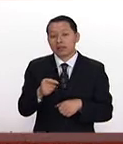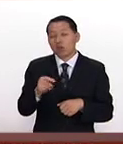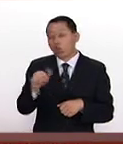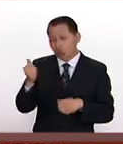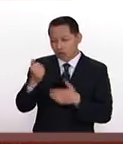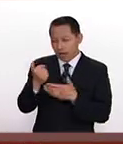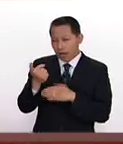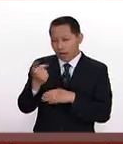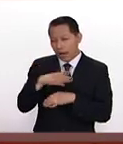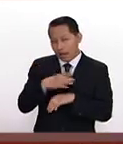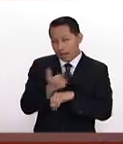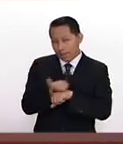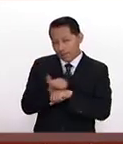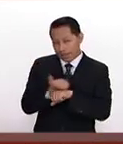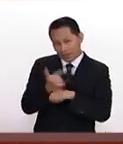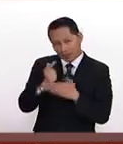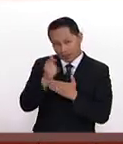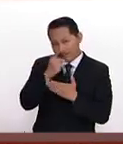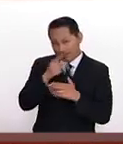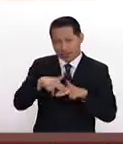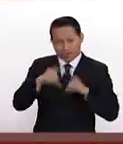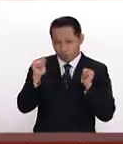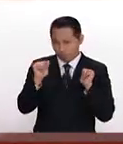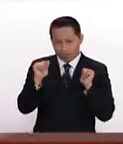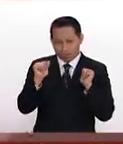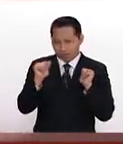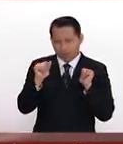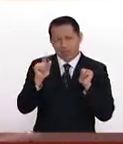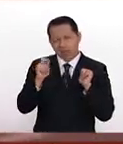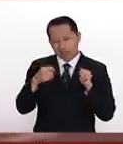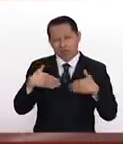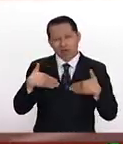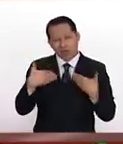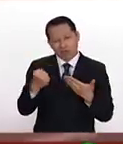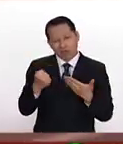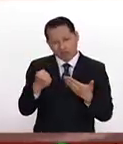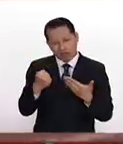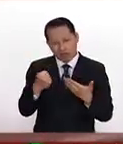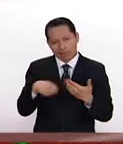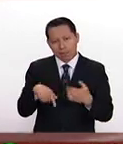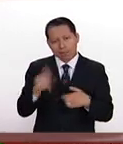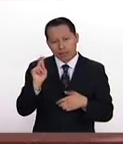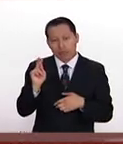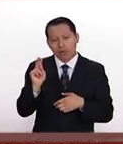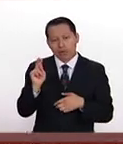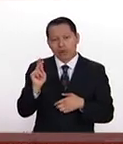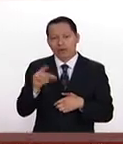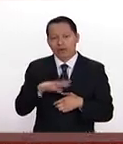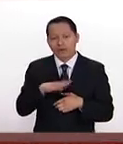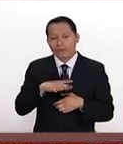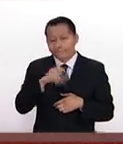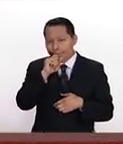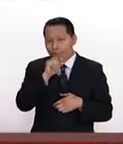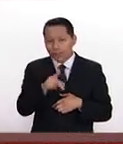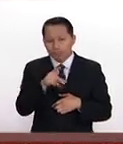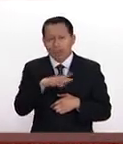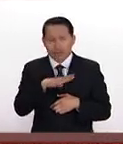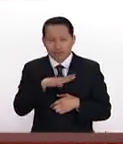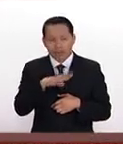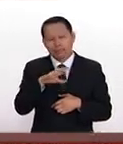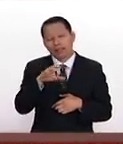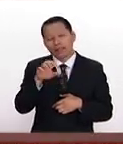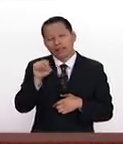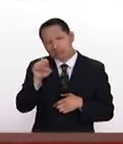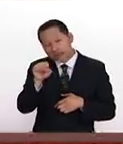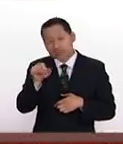que dice claro ninguno no me parece que es un nivel de desconfianza extremo pero si sumamos ese 60 o el 18